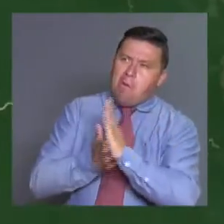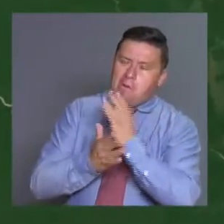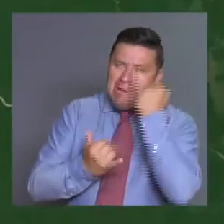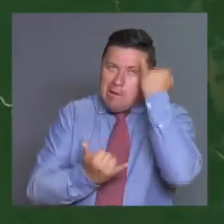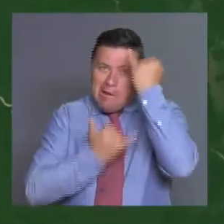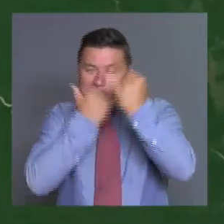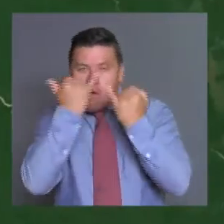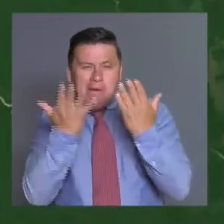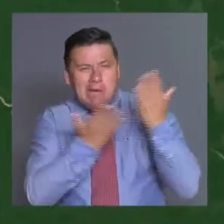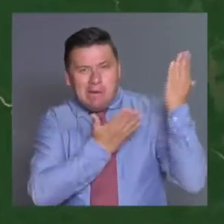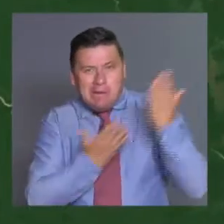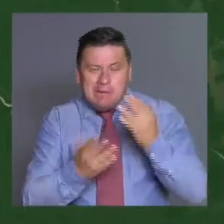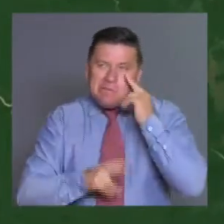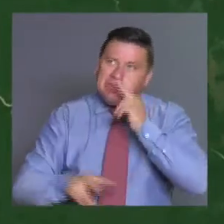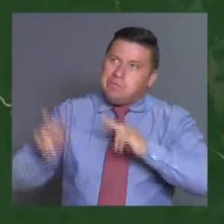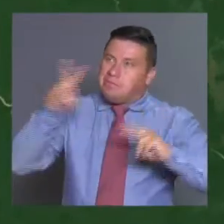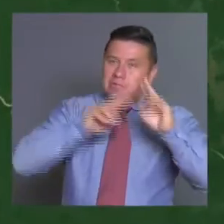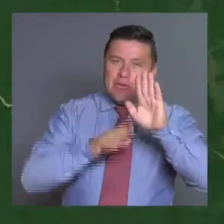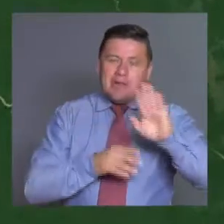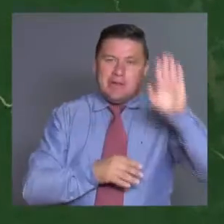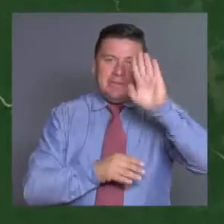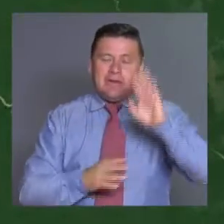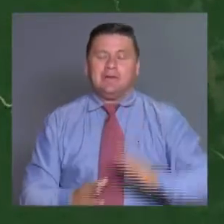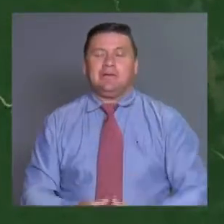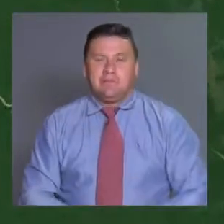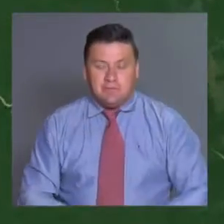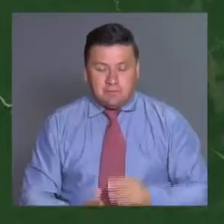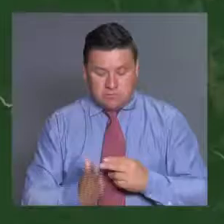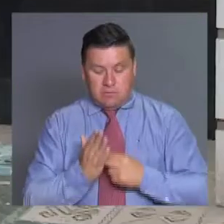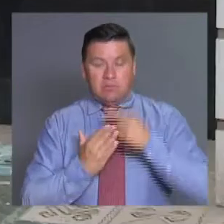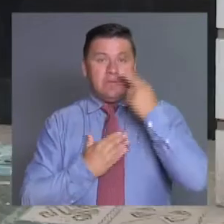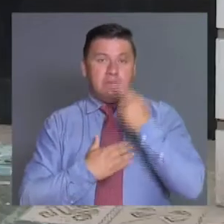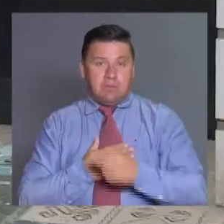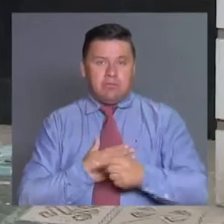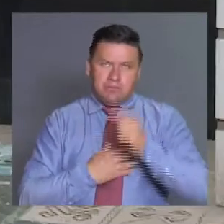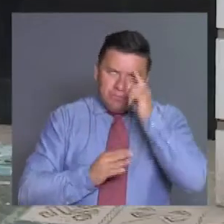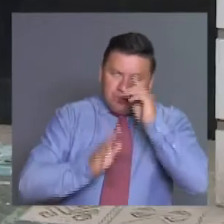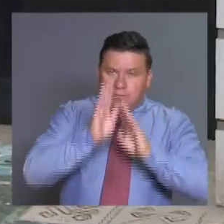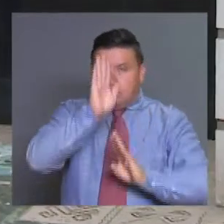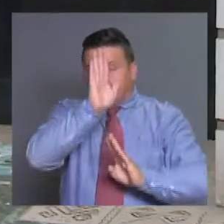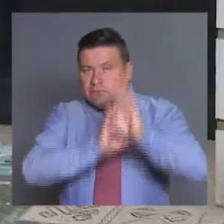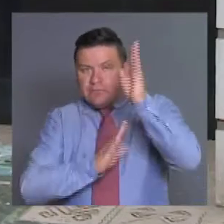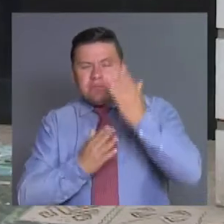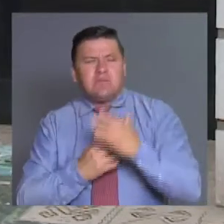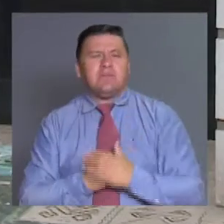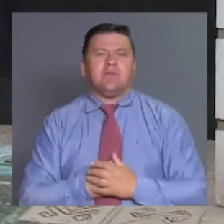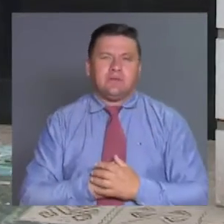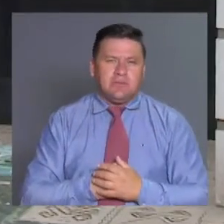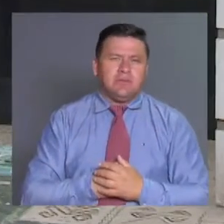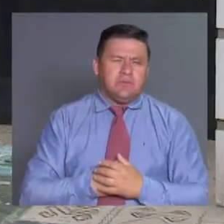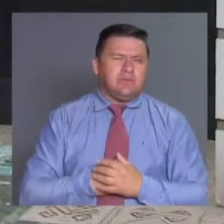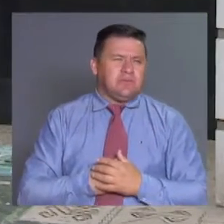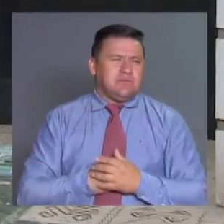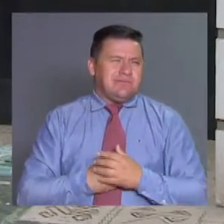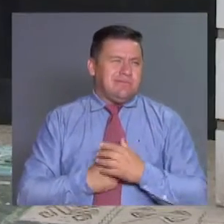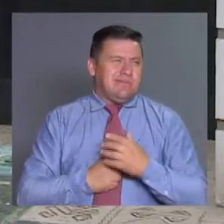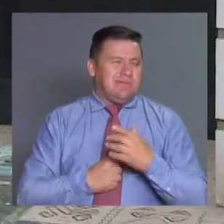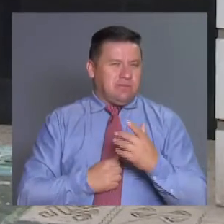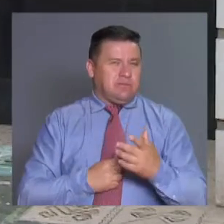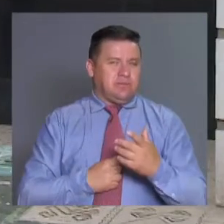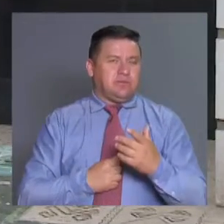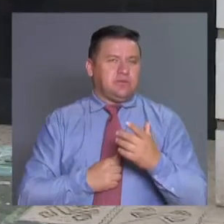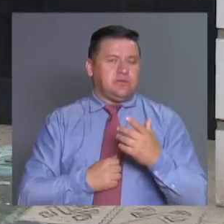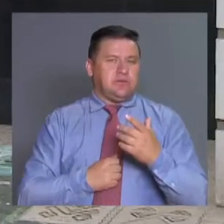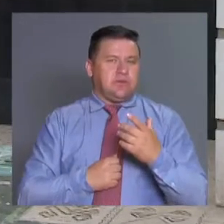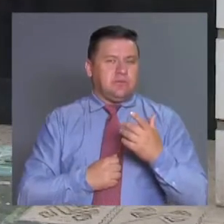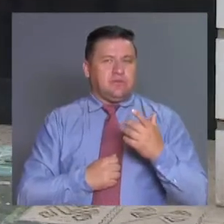sus ideas para atraer el turismo al departamento este proyecto emprendedor fue sobre un